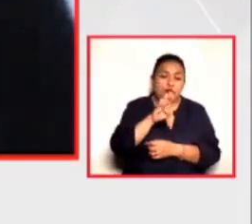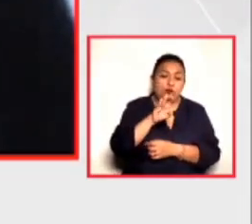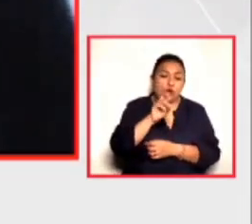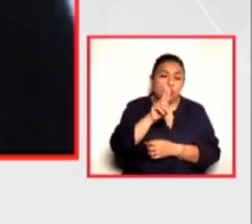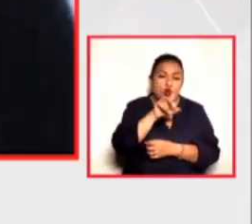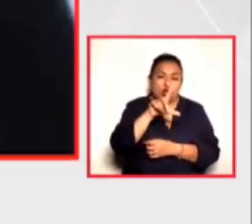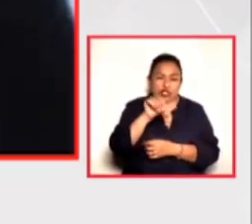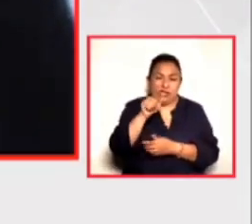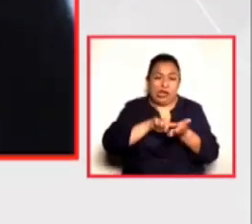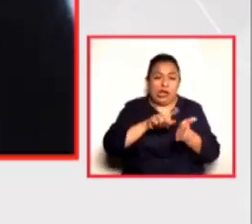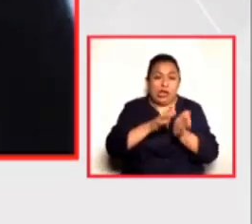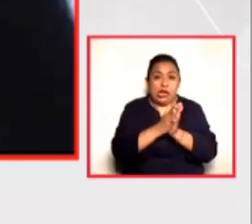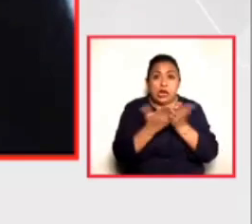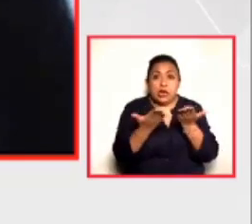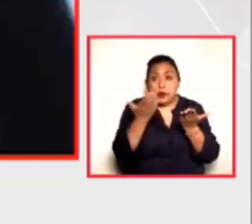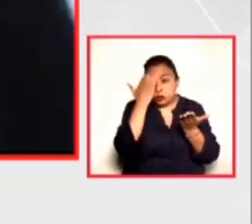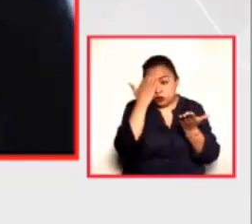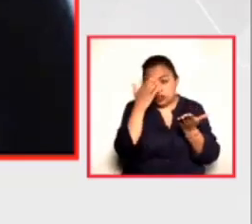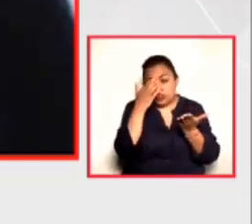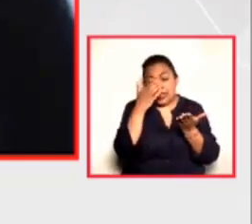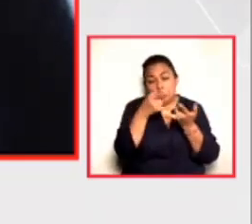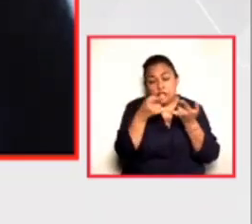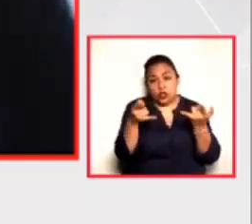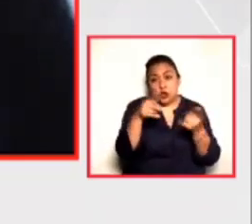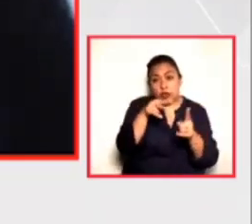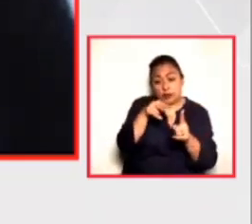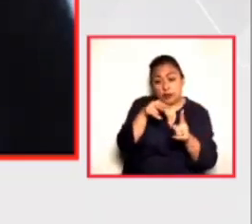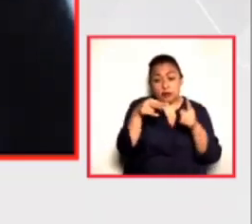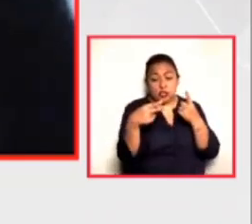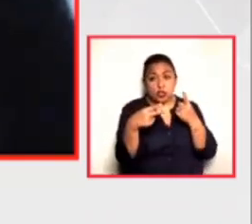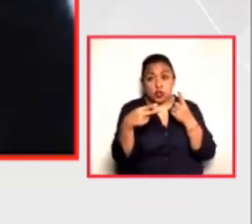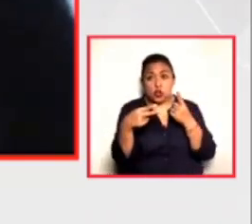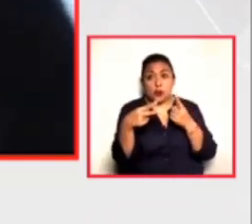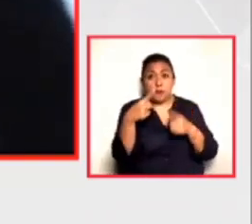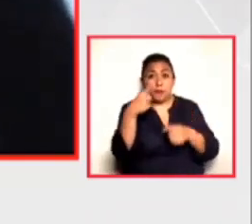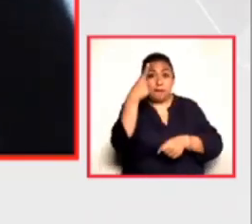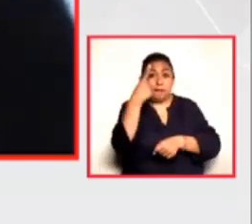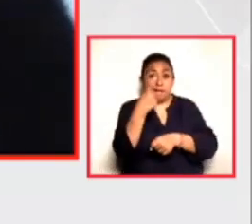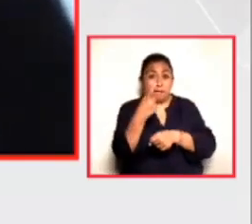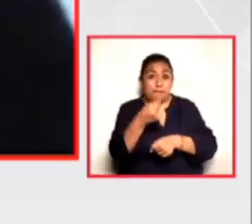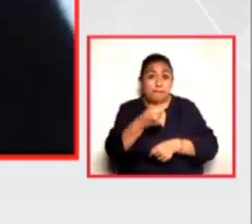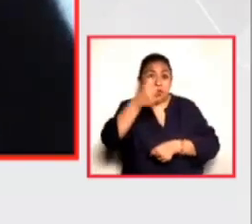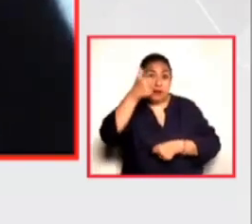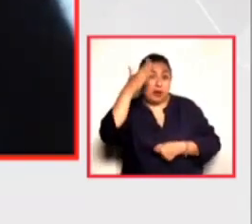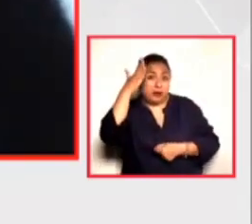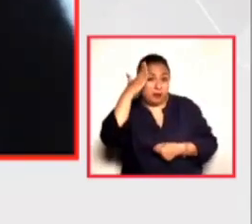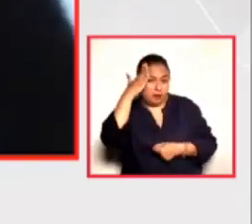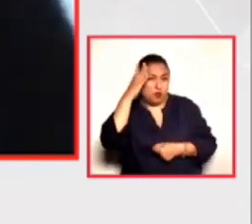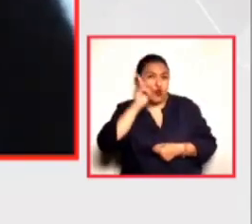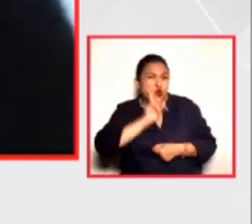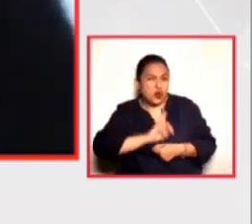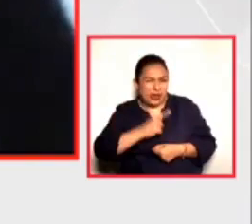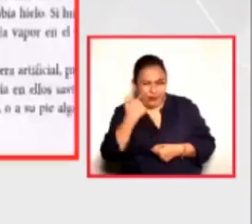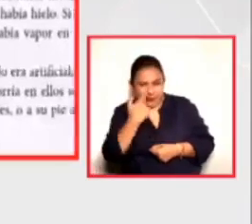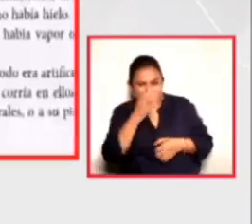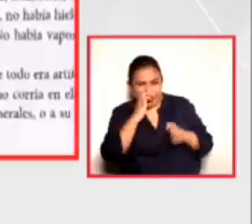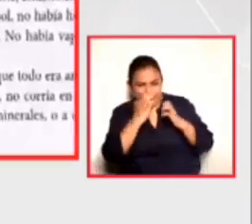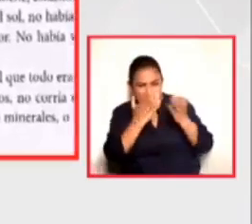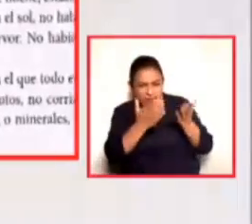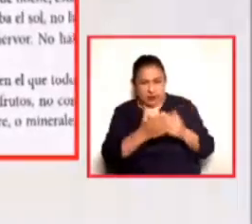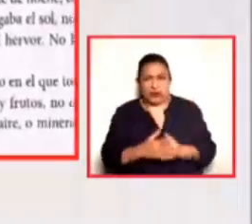historia desde la perspectiva de la primera mujer. Vamos a ver más en esta entrevista.